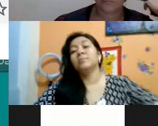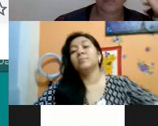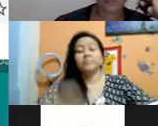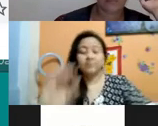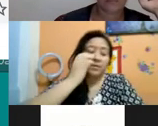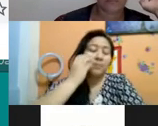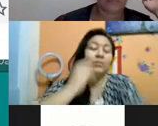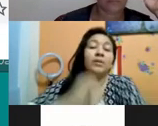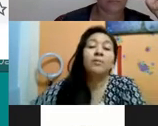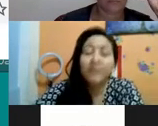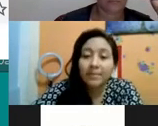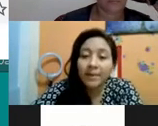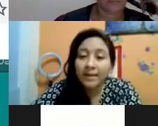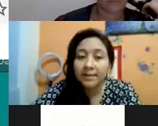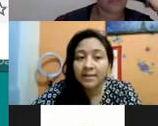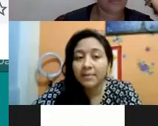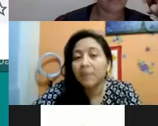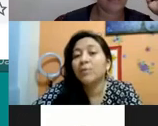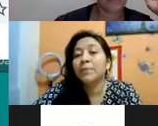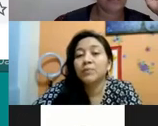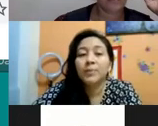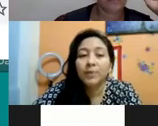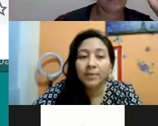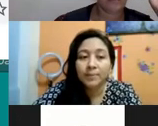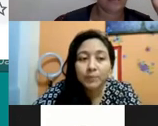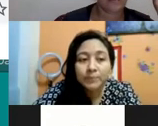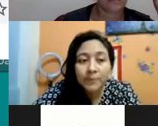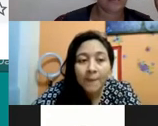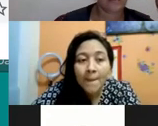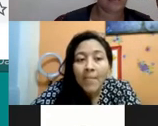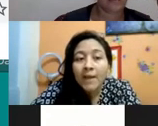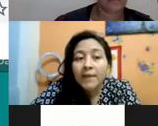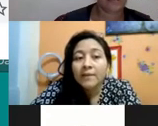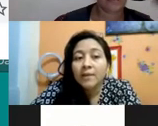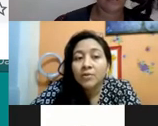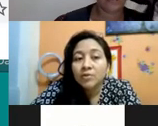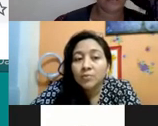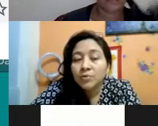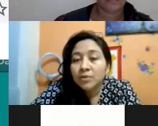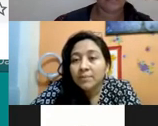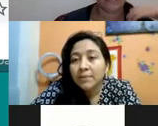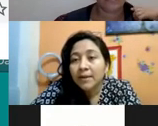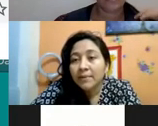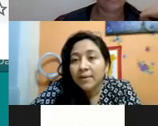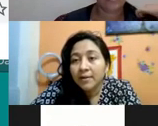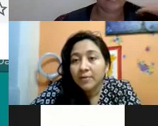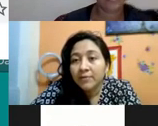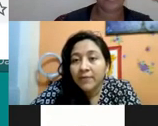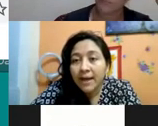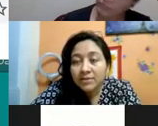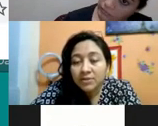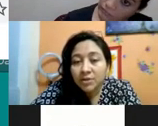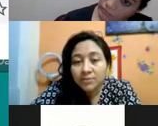oportunidad, podremos ver ya más a detalle banco de preguntas, por ejemplo. Tenemos opción múltiple, verdadero